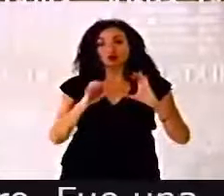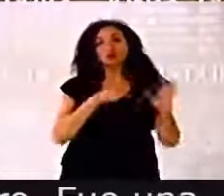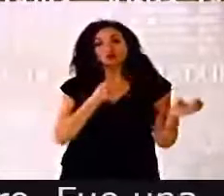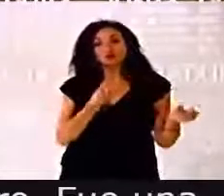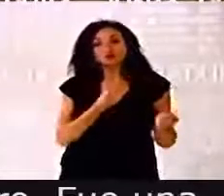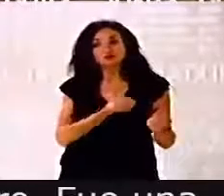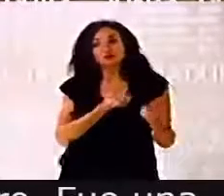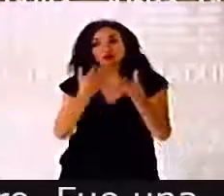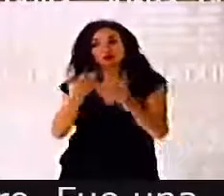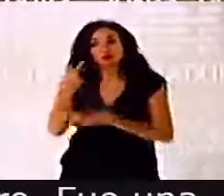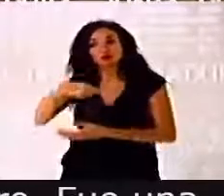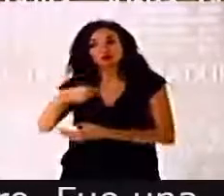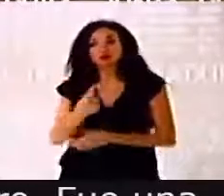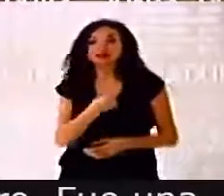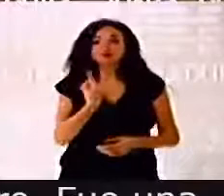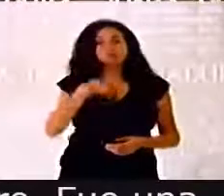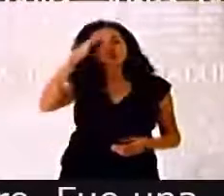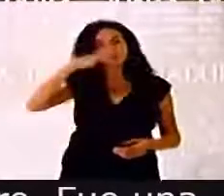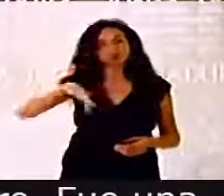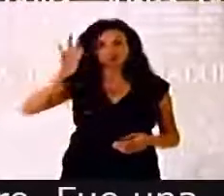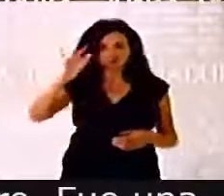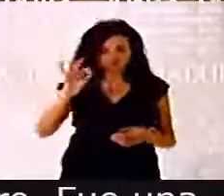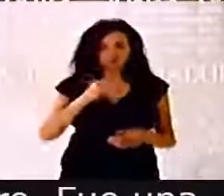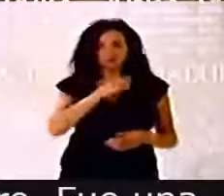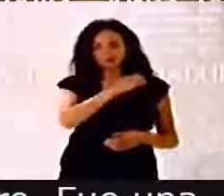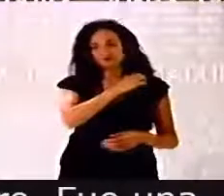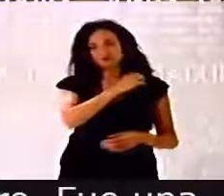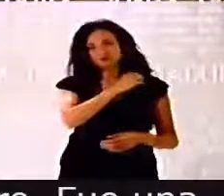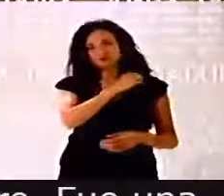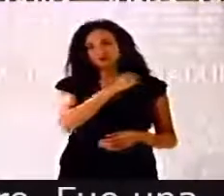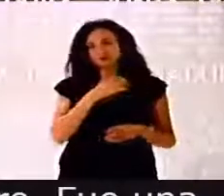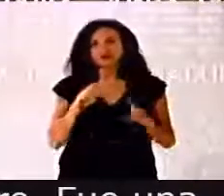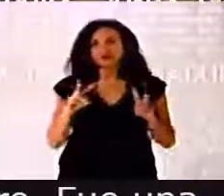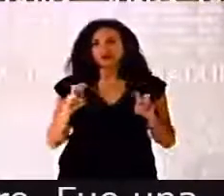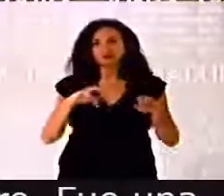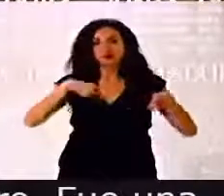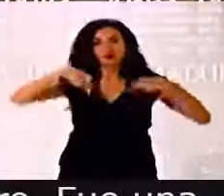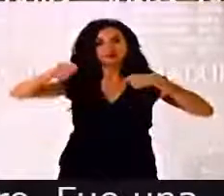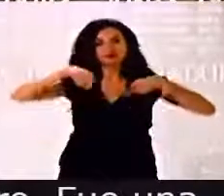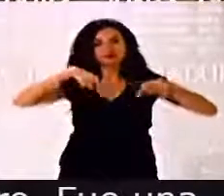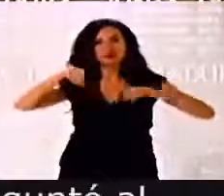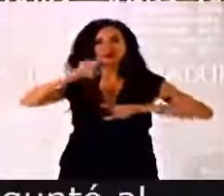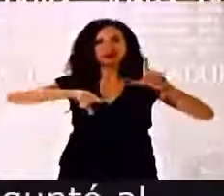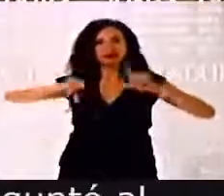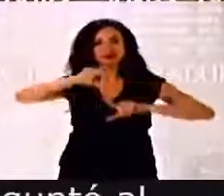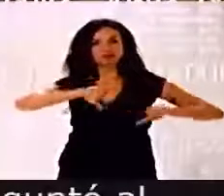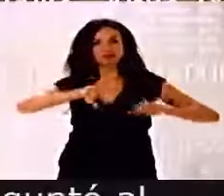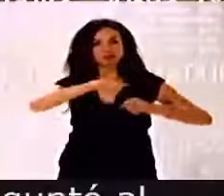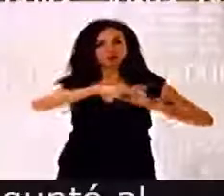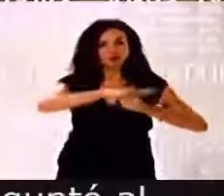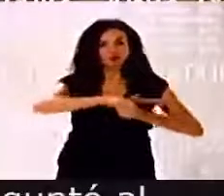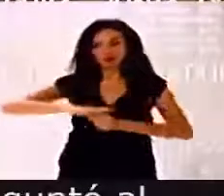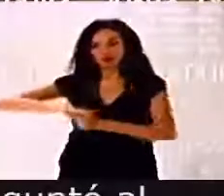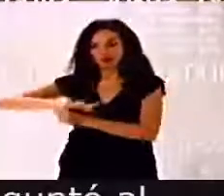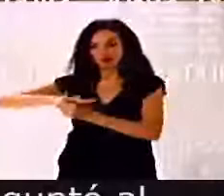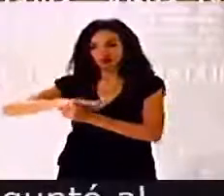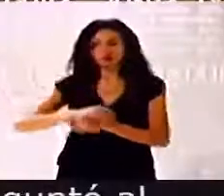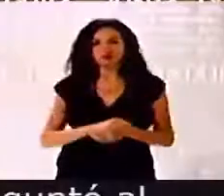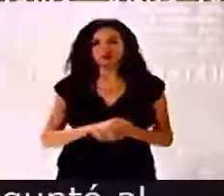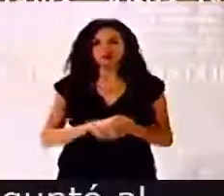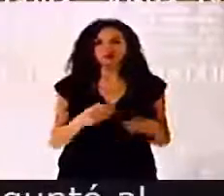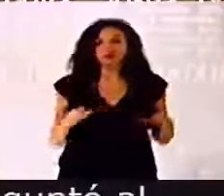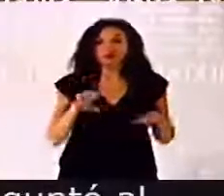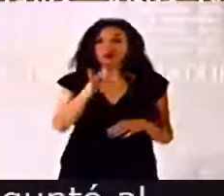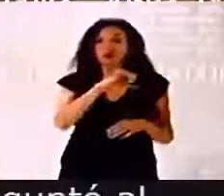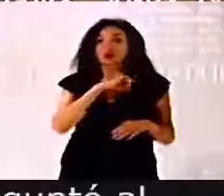presidente. Nosotros hemos tomado una determinación del movimiento entre provincias y el de comunidades autónomas